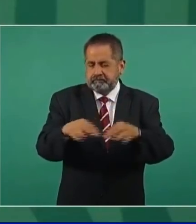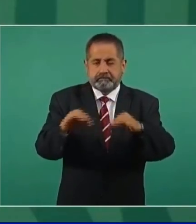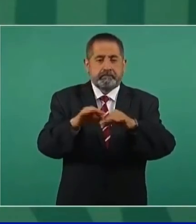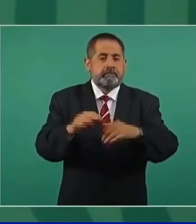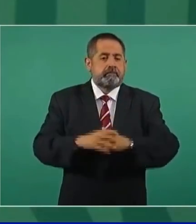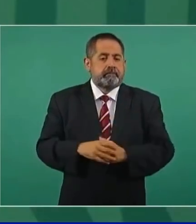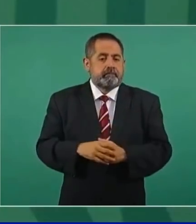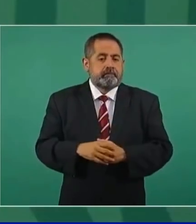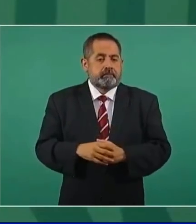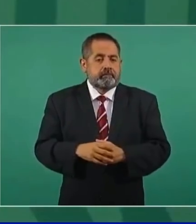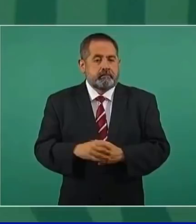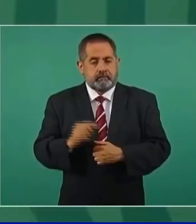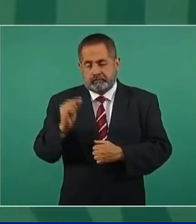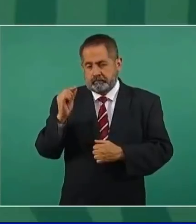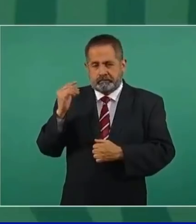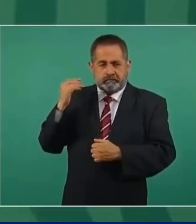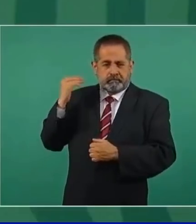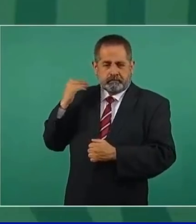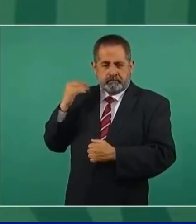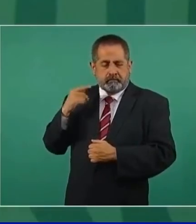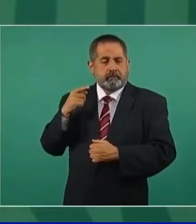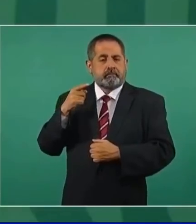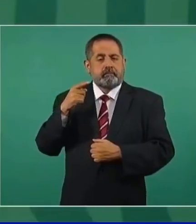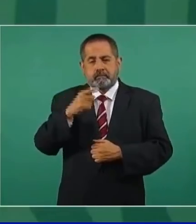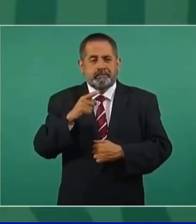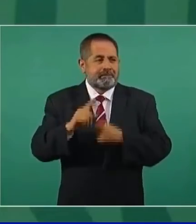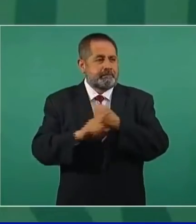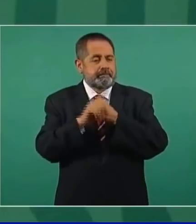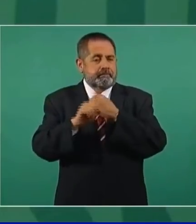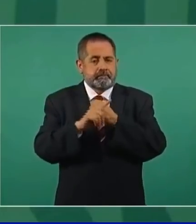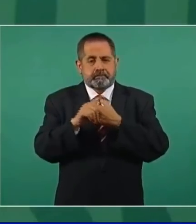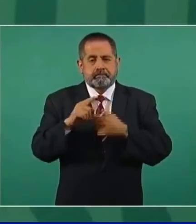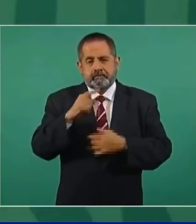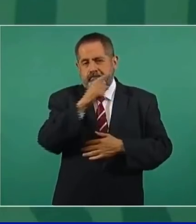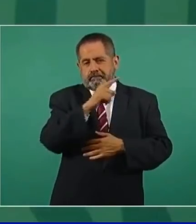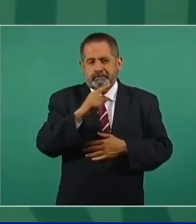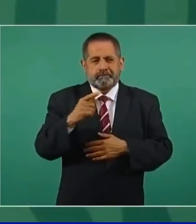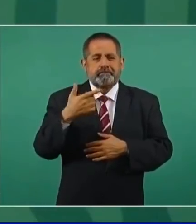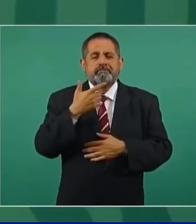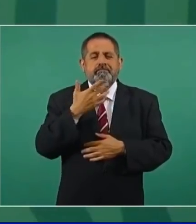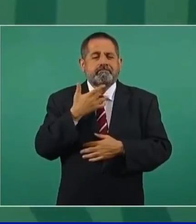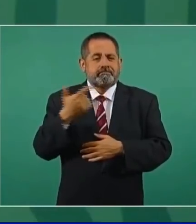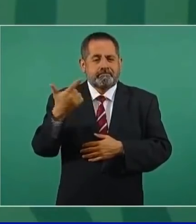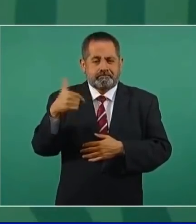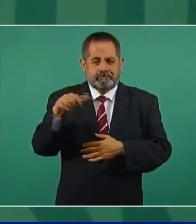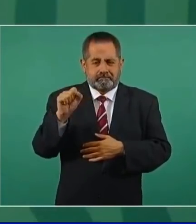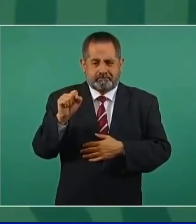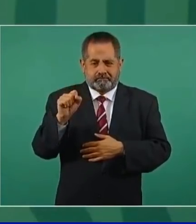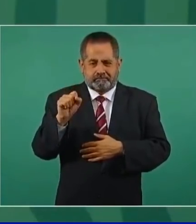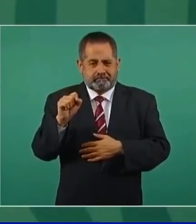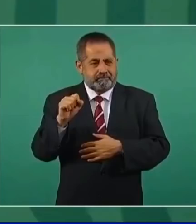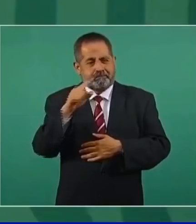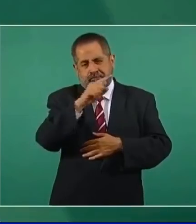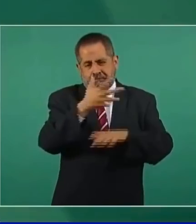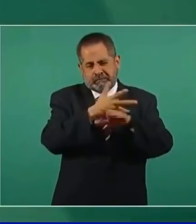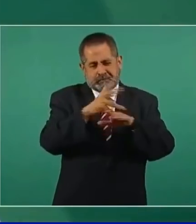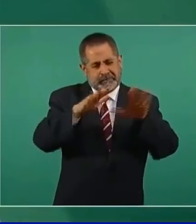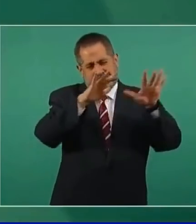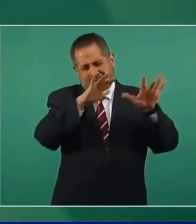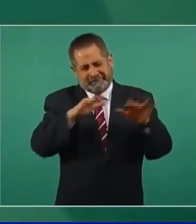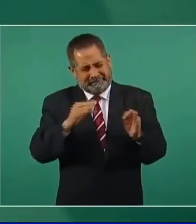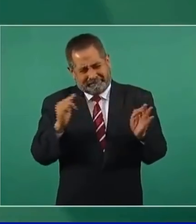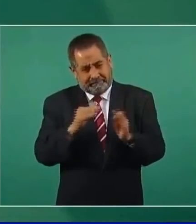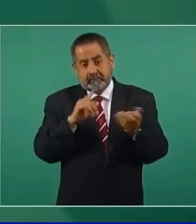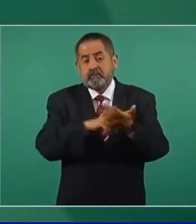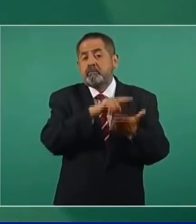Ahora que se presentó la crisis del gas por las heladas en